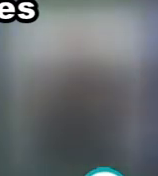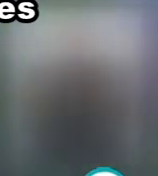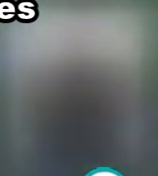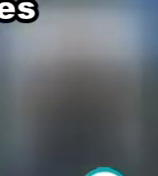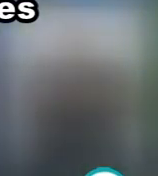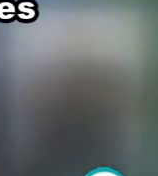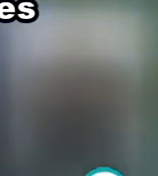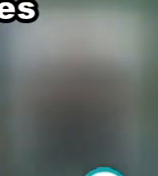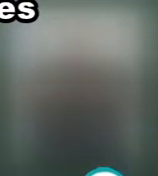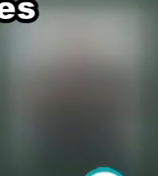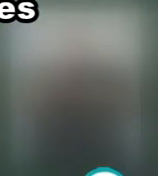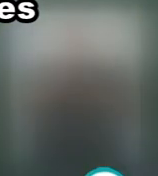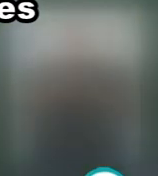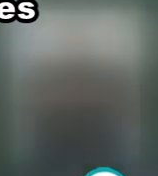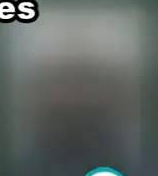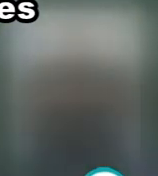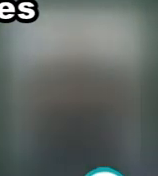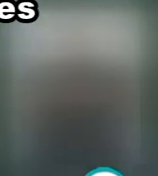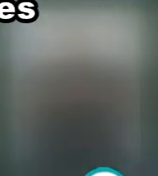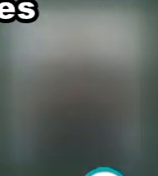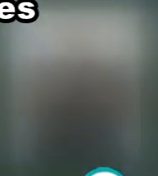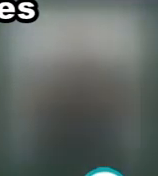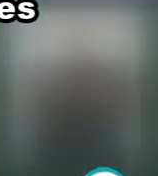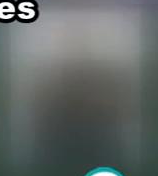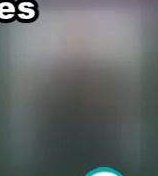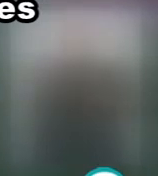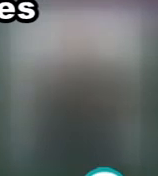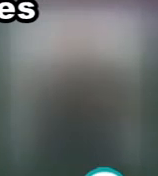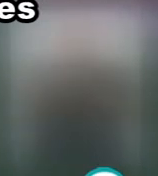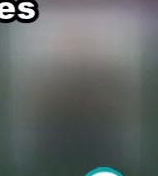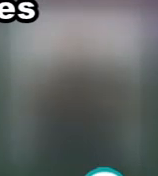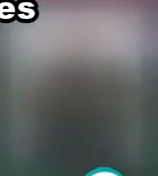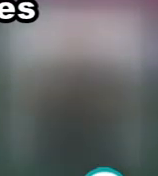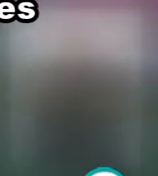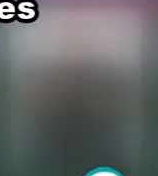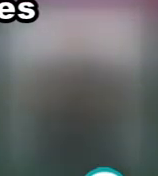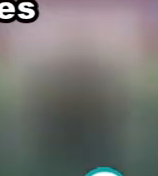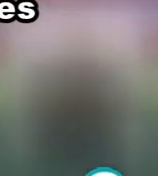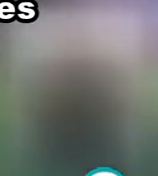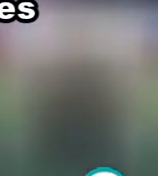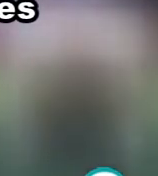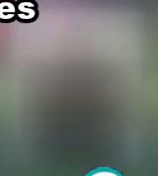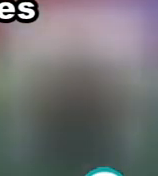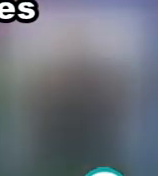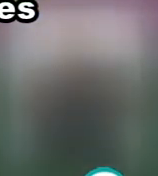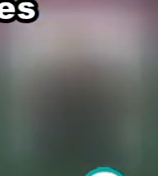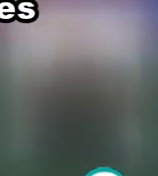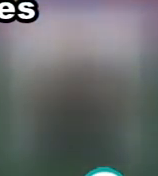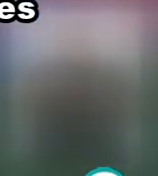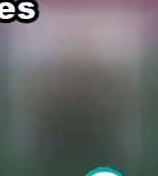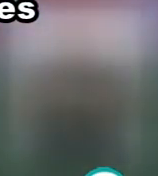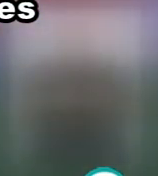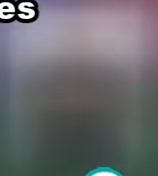metros. Si tira el balón desde casi 6, 7 metros de atrás, son